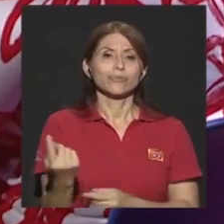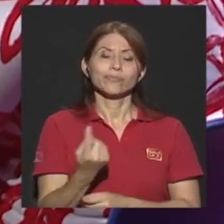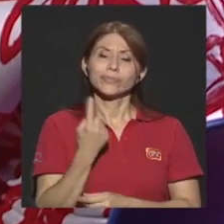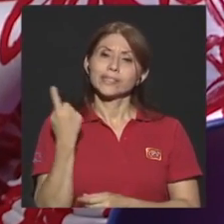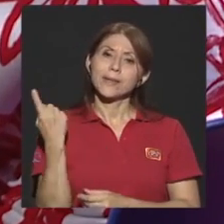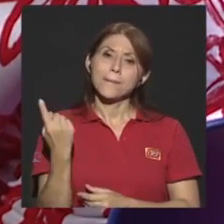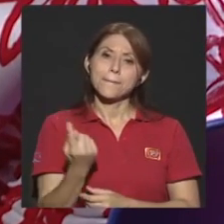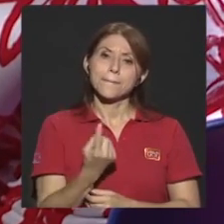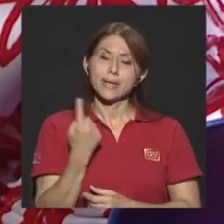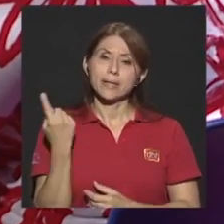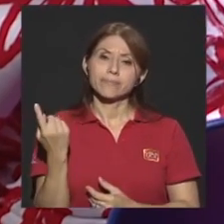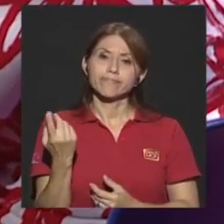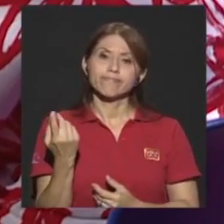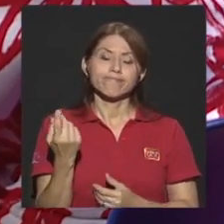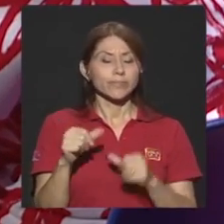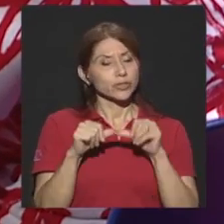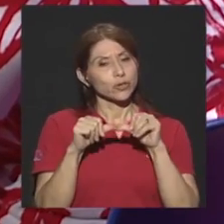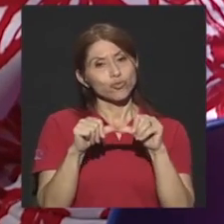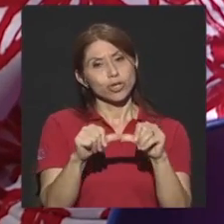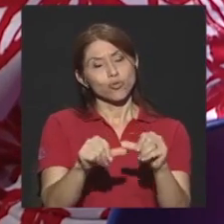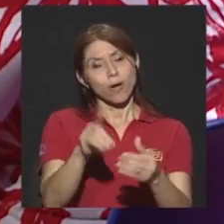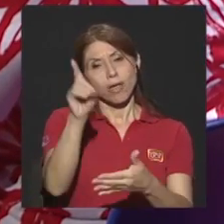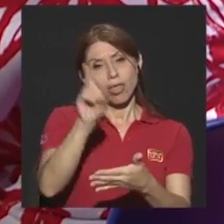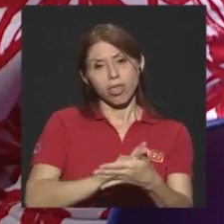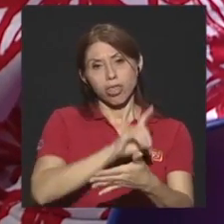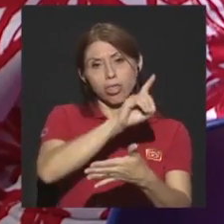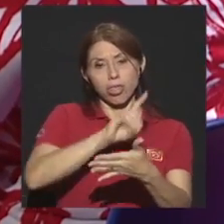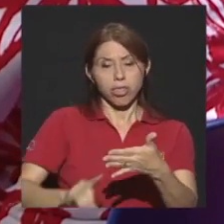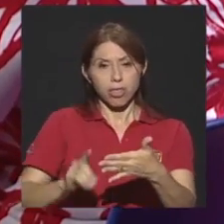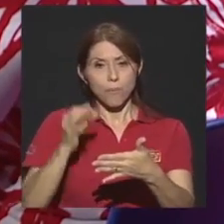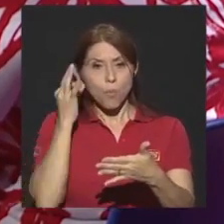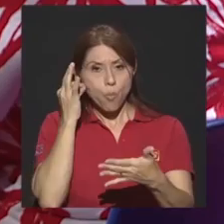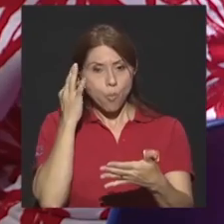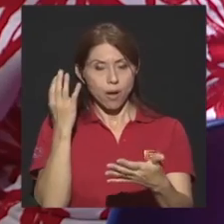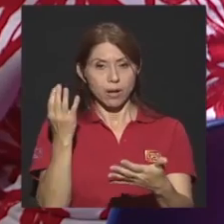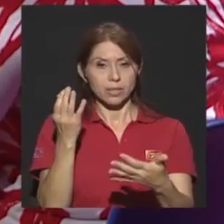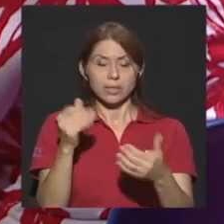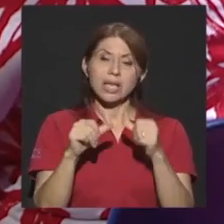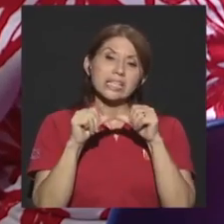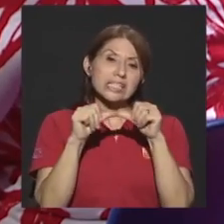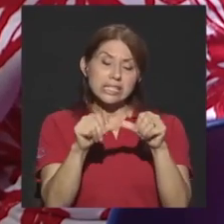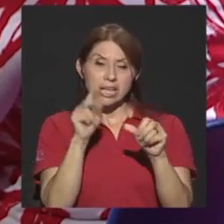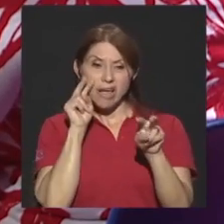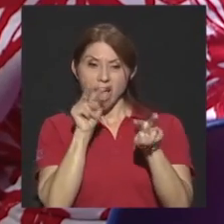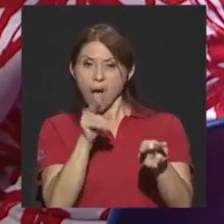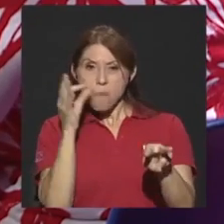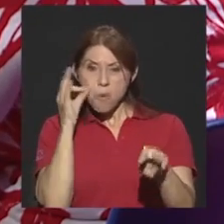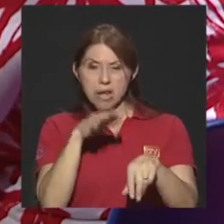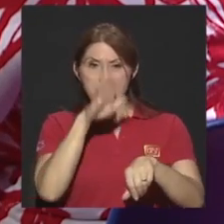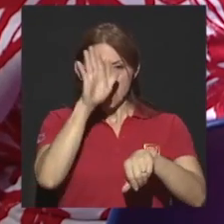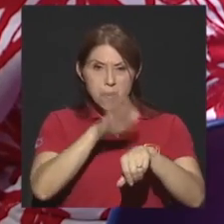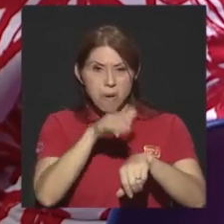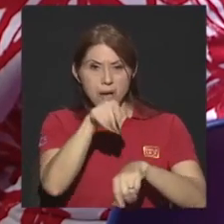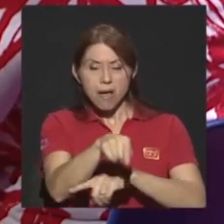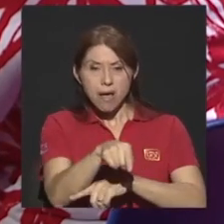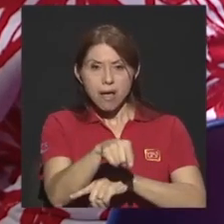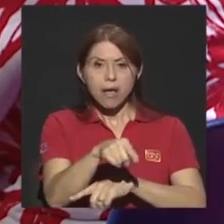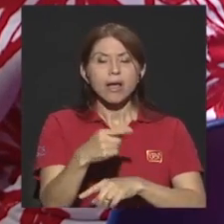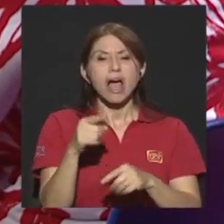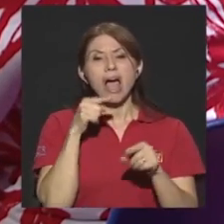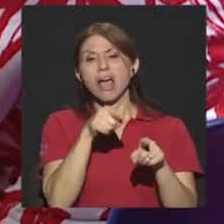se sigue discriminando a las mujeres, se les sigue culpabilizando,